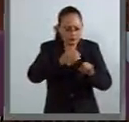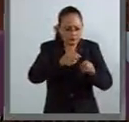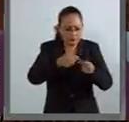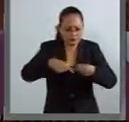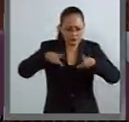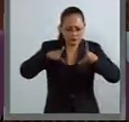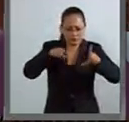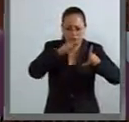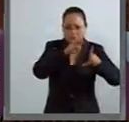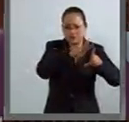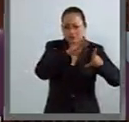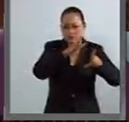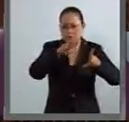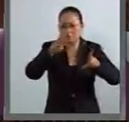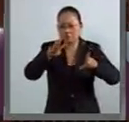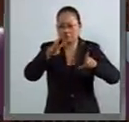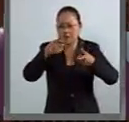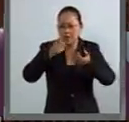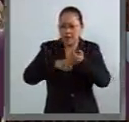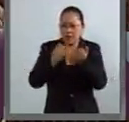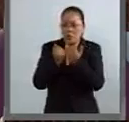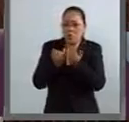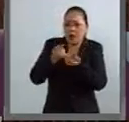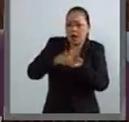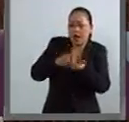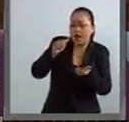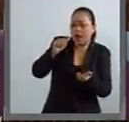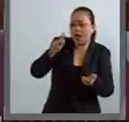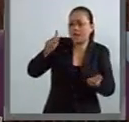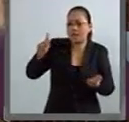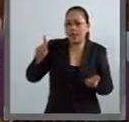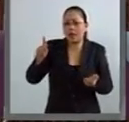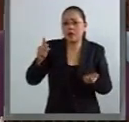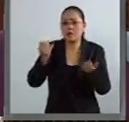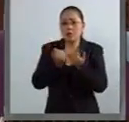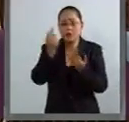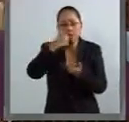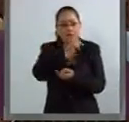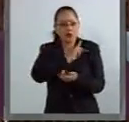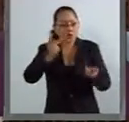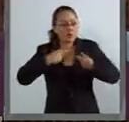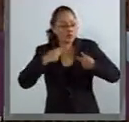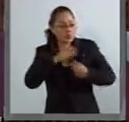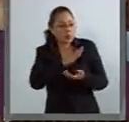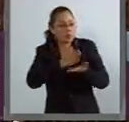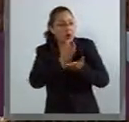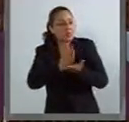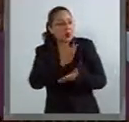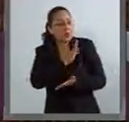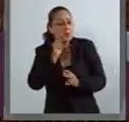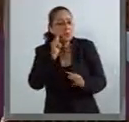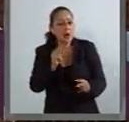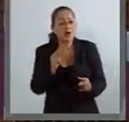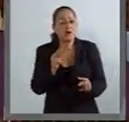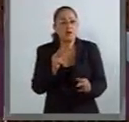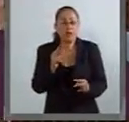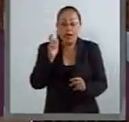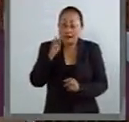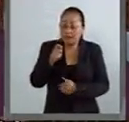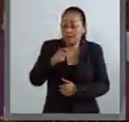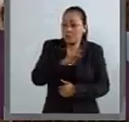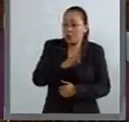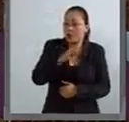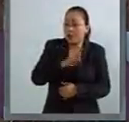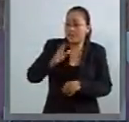institucional y en su aplicación móvil accesibilidad para toda la audiencia, para toda la gente, es decir, busca tener un acercamiento